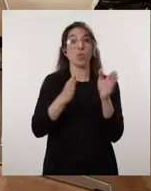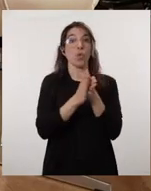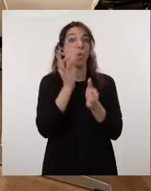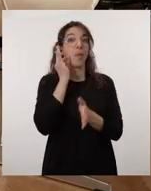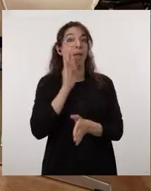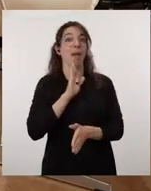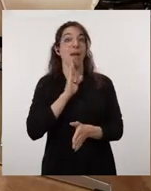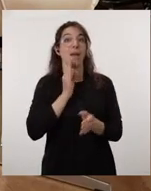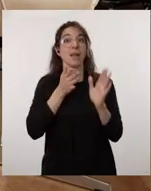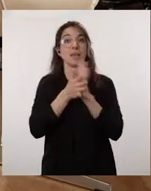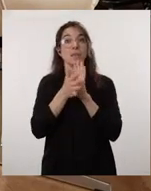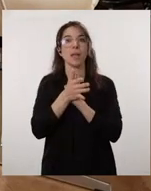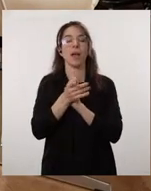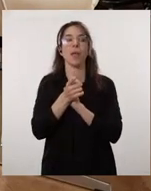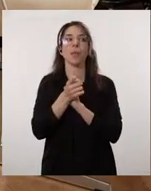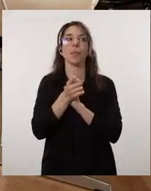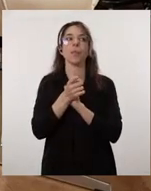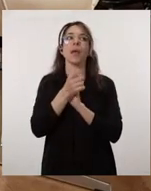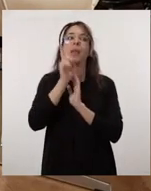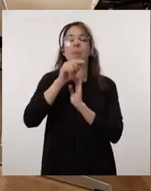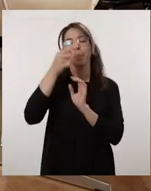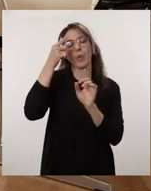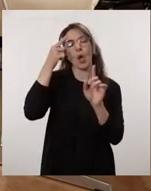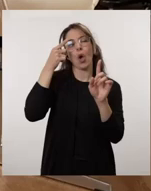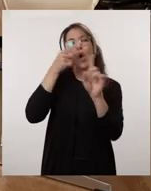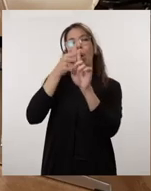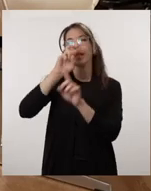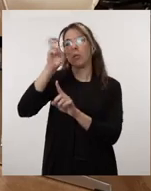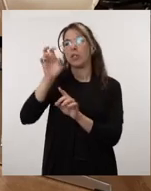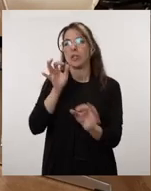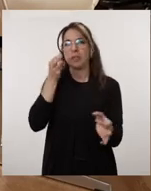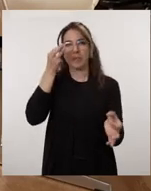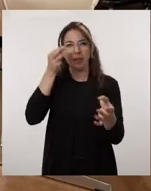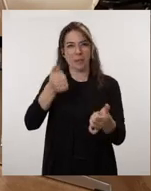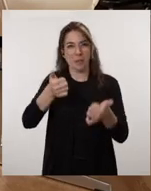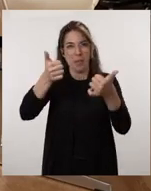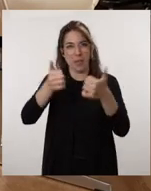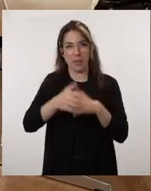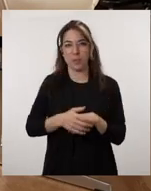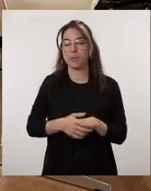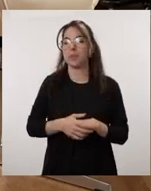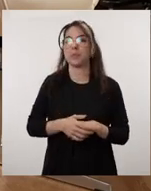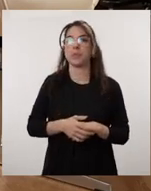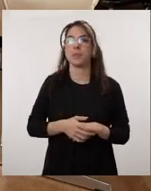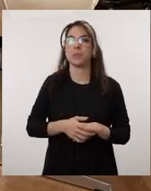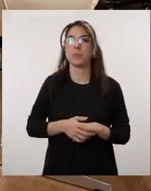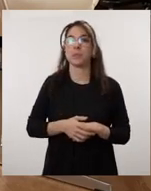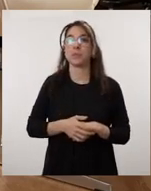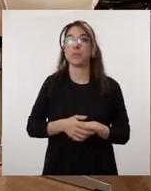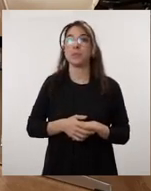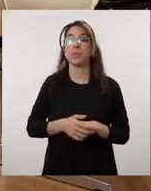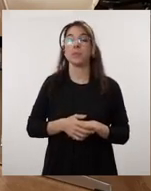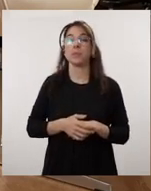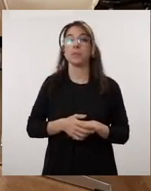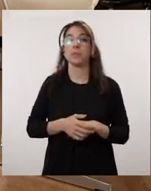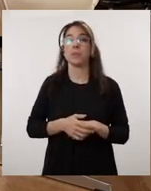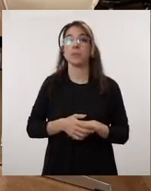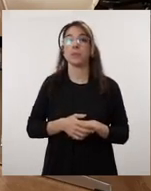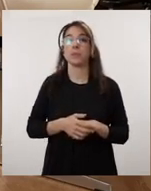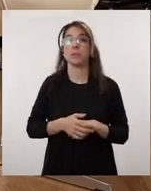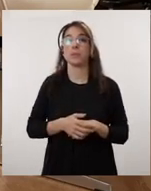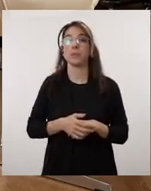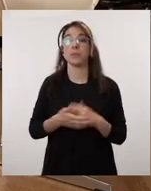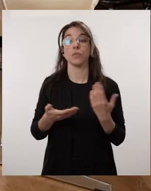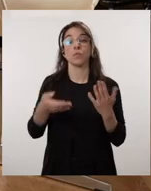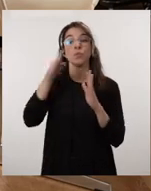que comentaba a libia orbitan otra serie de objetivos específicos en primer lugar es el programa se